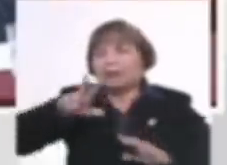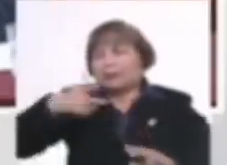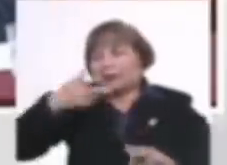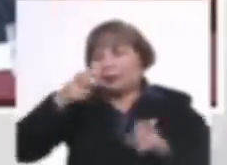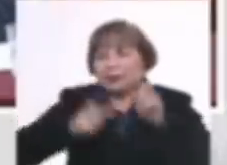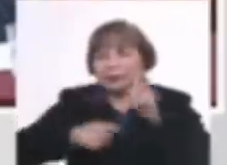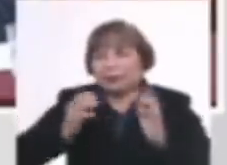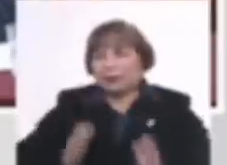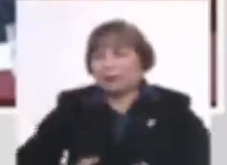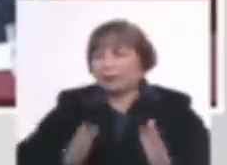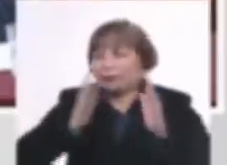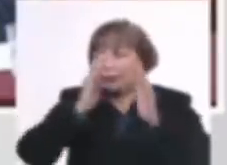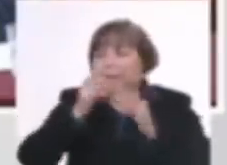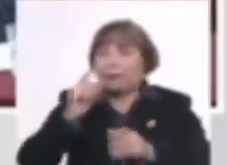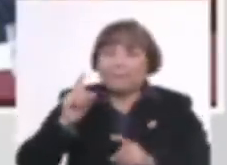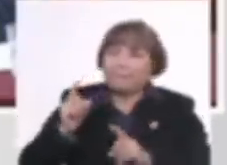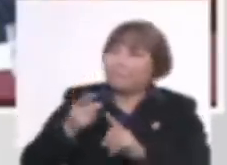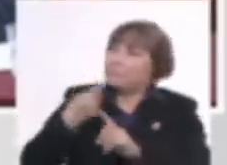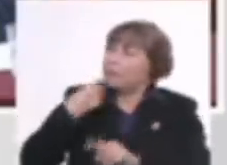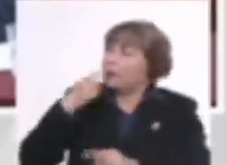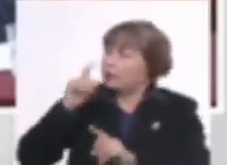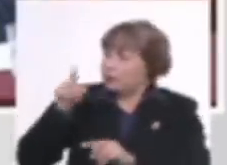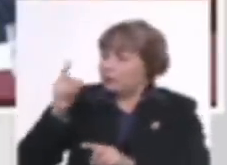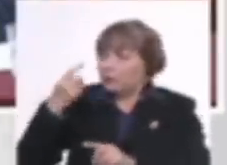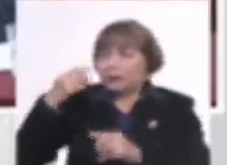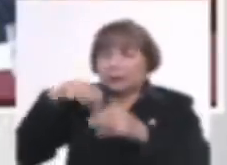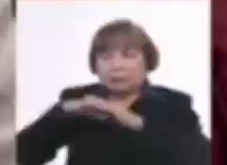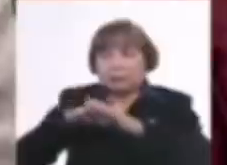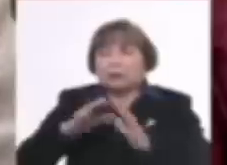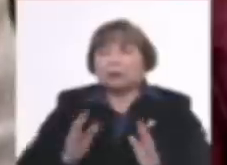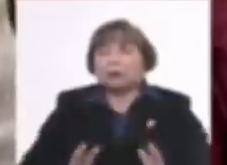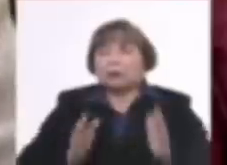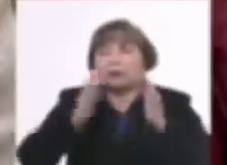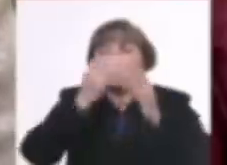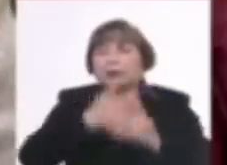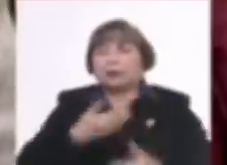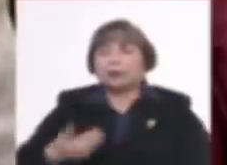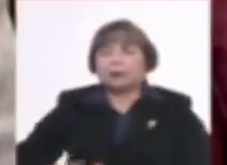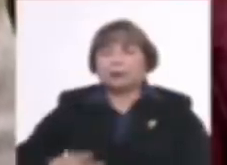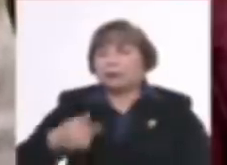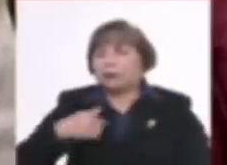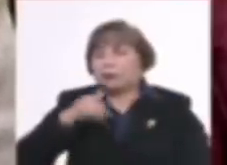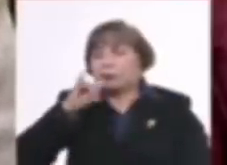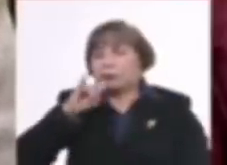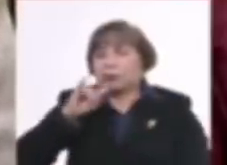terceras personas a Palacio de Gobierno? En primer lugar, para que ingresen al Palacio de Gobierno,